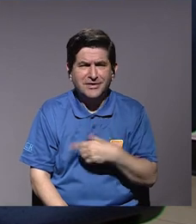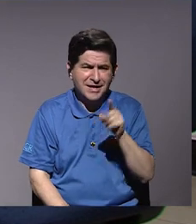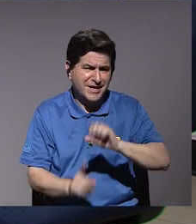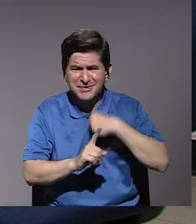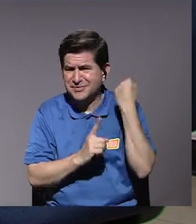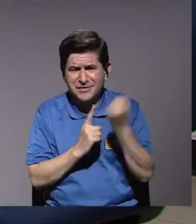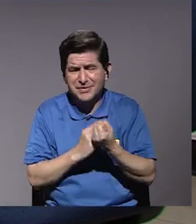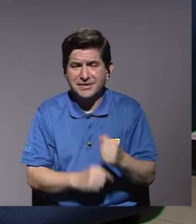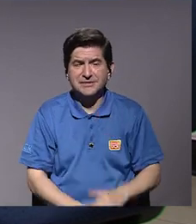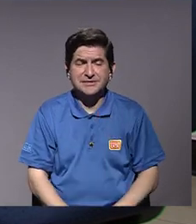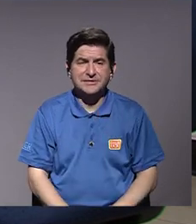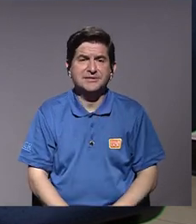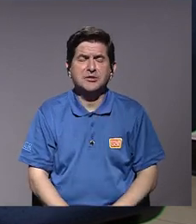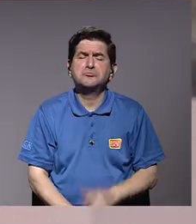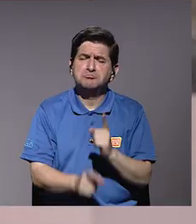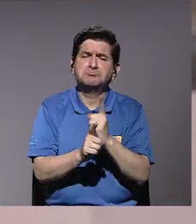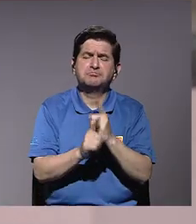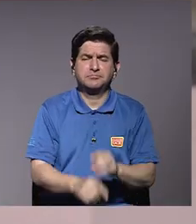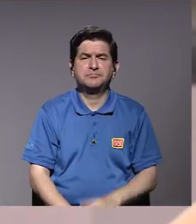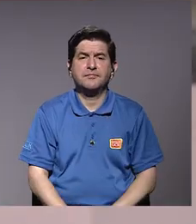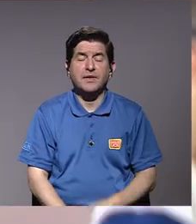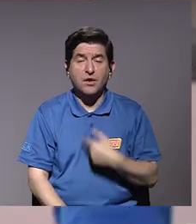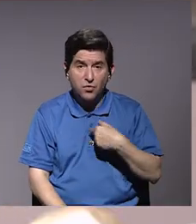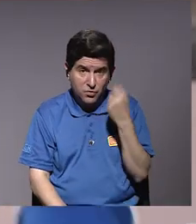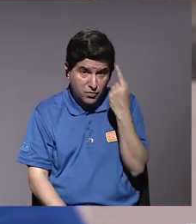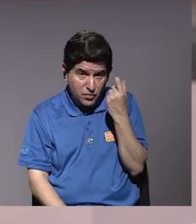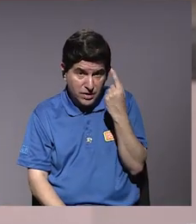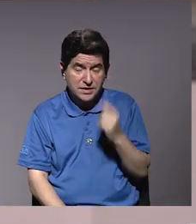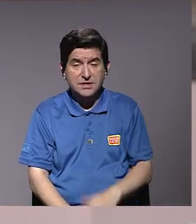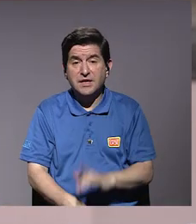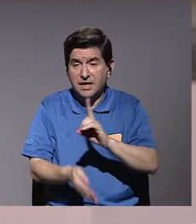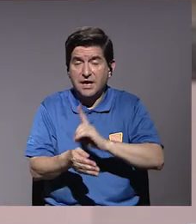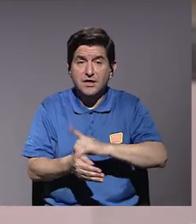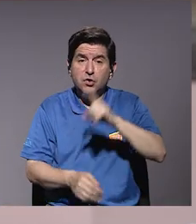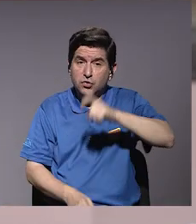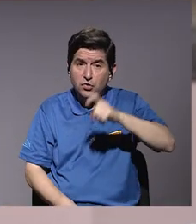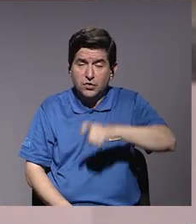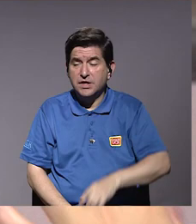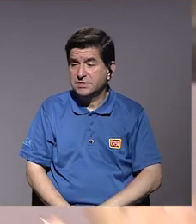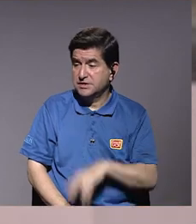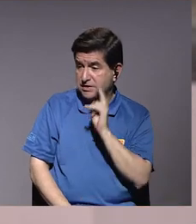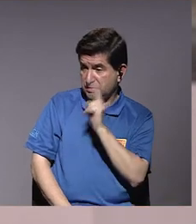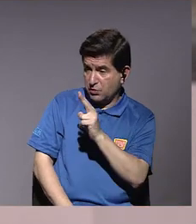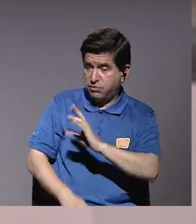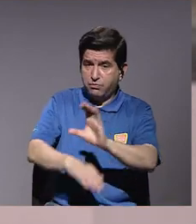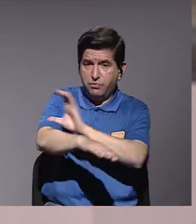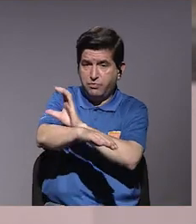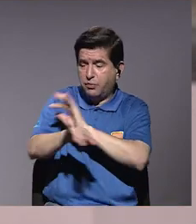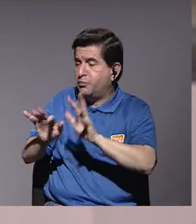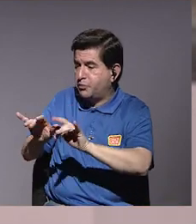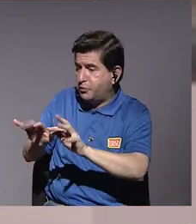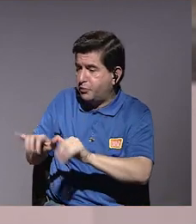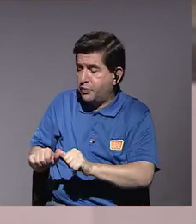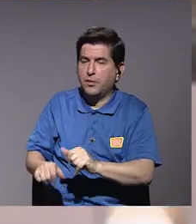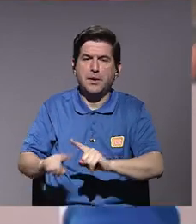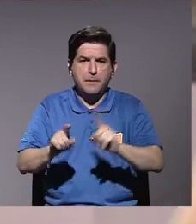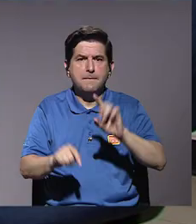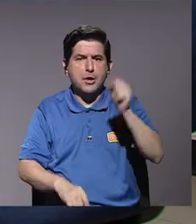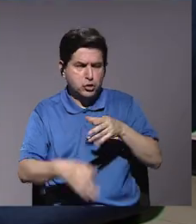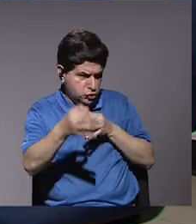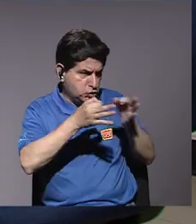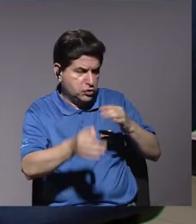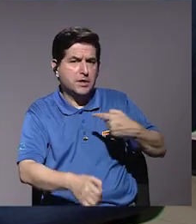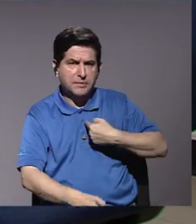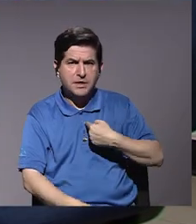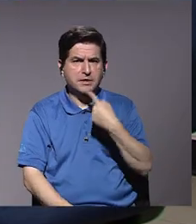digamos, por eso, digo yo. Sí, efectivamente. ¿Verdad? Porque entender que es que el médico tiene que estar viendo la computadora. Efectivamente. Pero sí que le